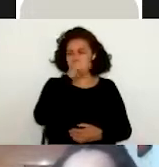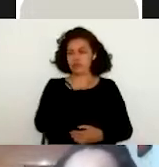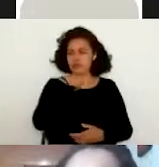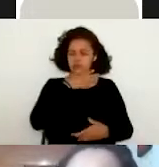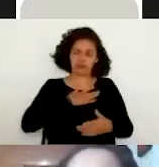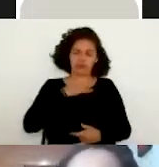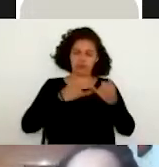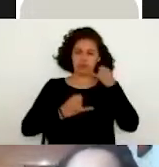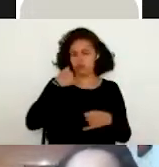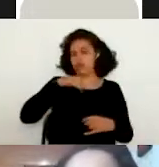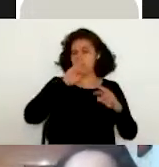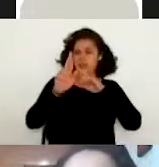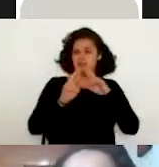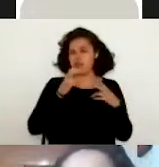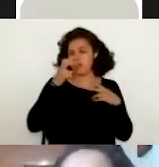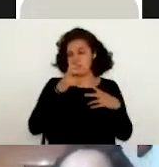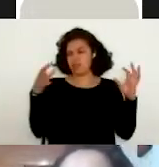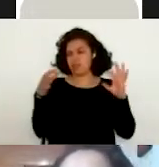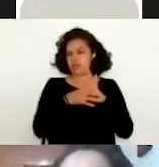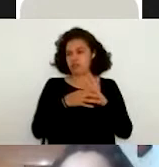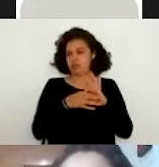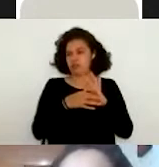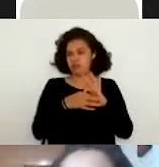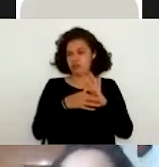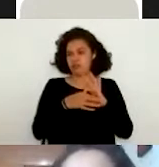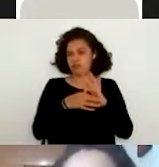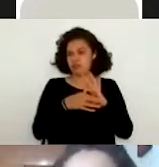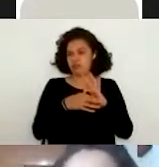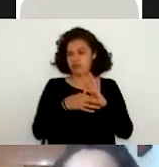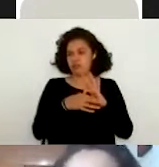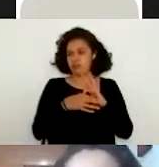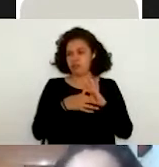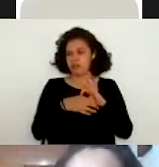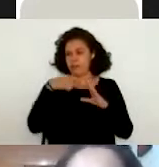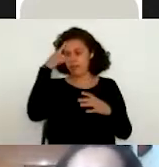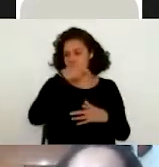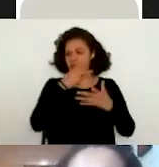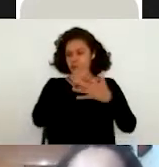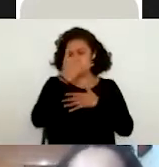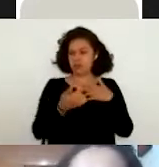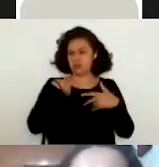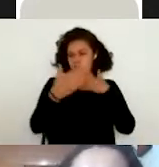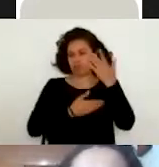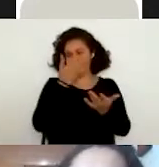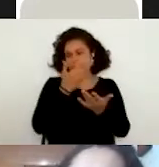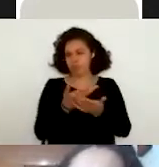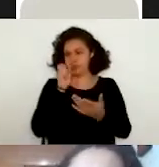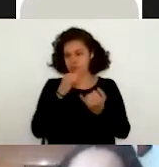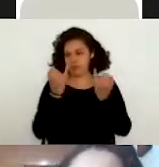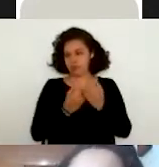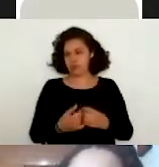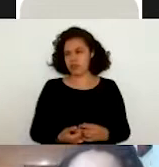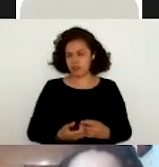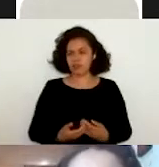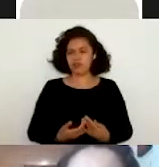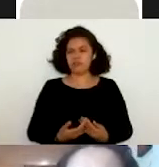resultados van a ir acordes con este proyecto que yo estoy proponiendo, ¿no? Entonces,